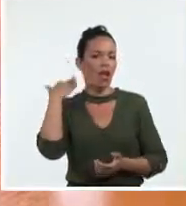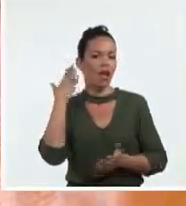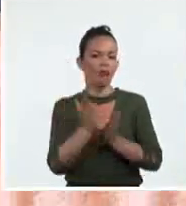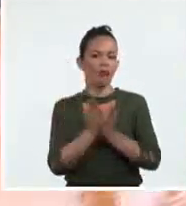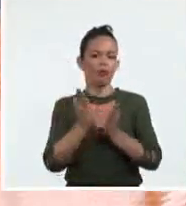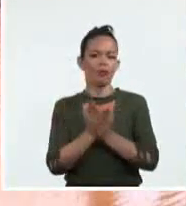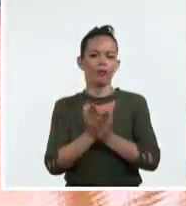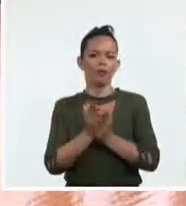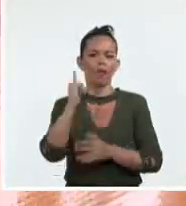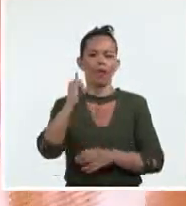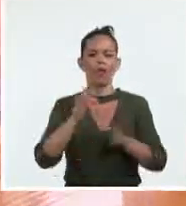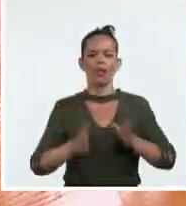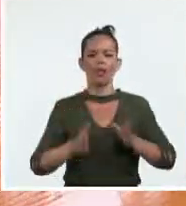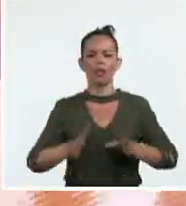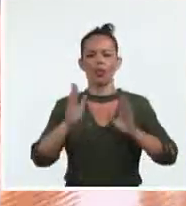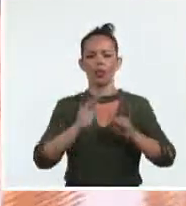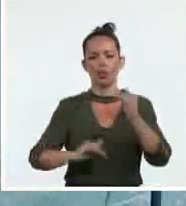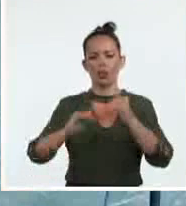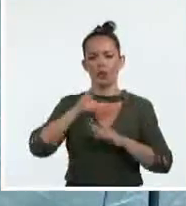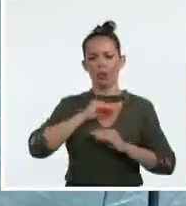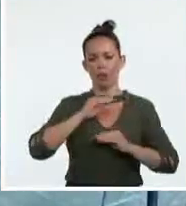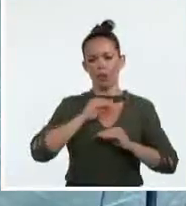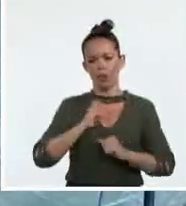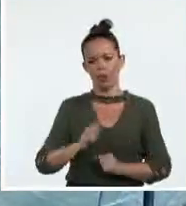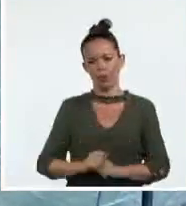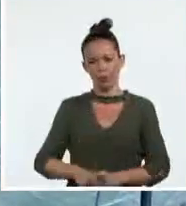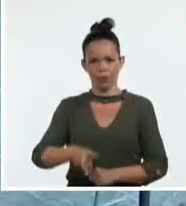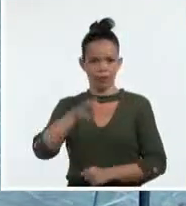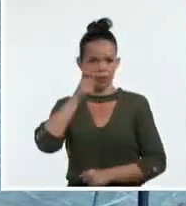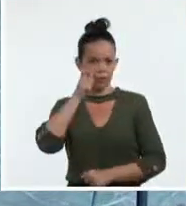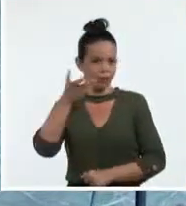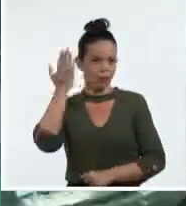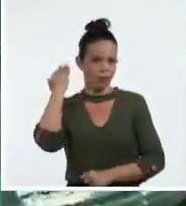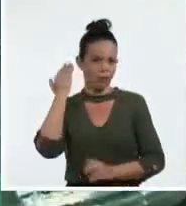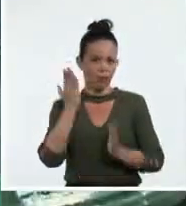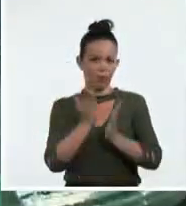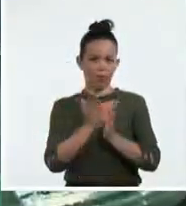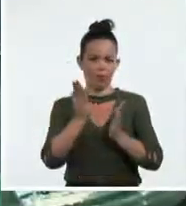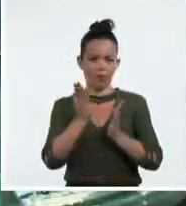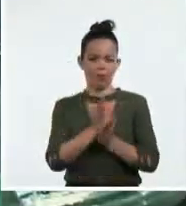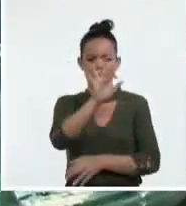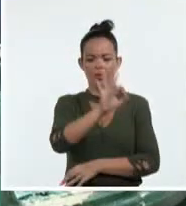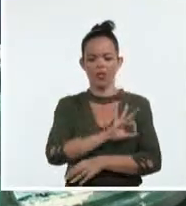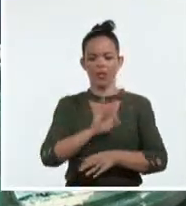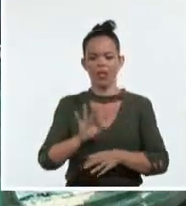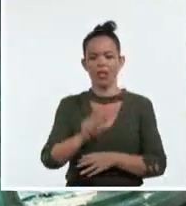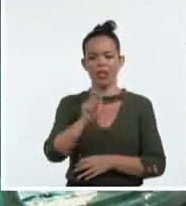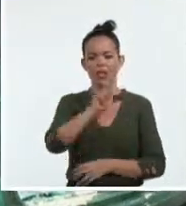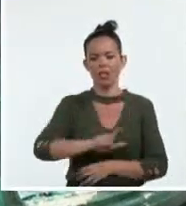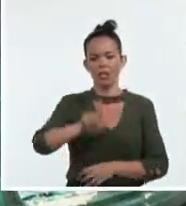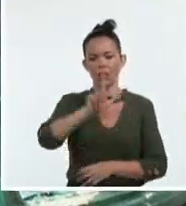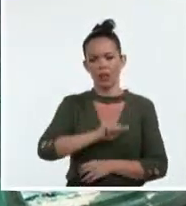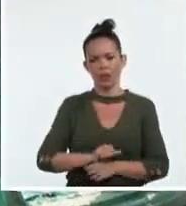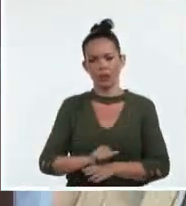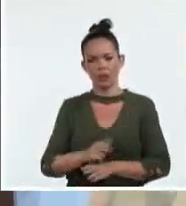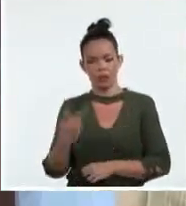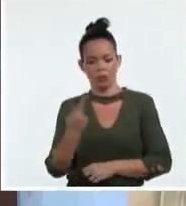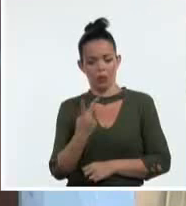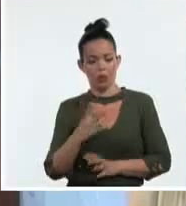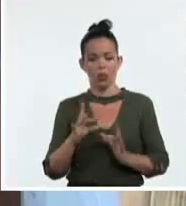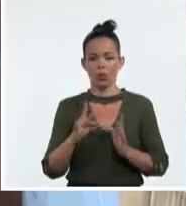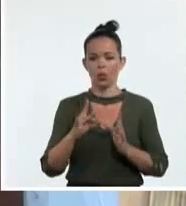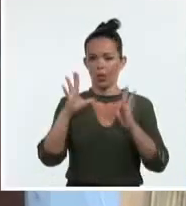de su padre la guitarra, cursaba ingeniería civil. Tuvimos la suerte en momentos diferentes de tener el mismo instructor de